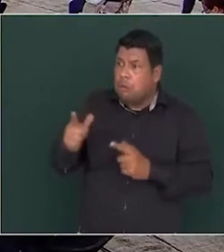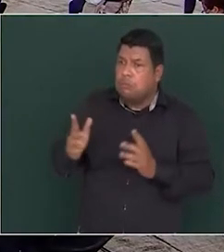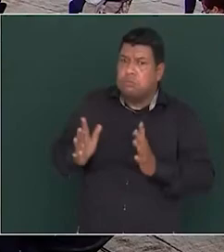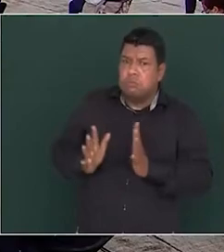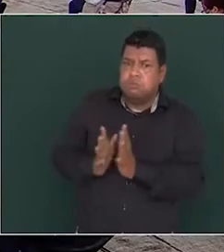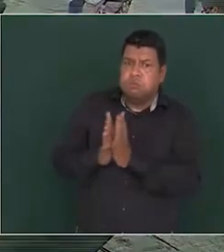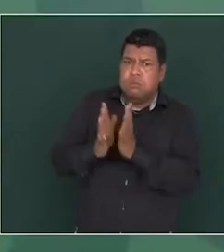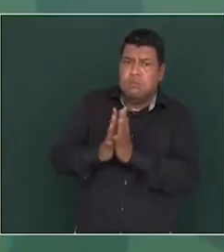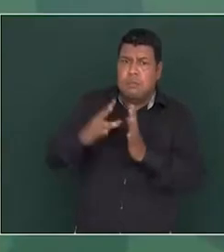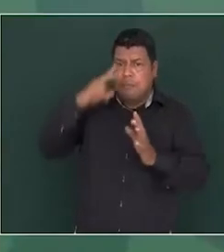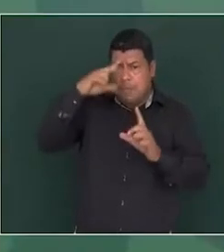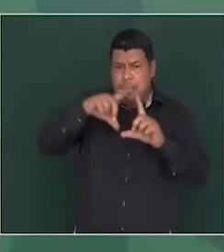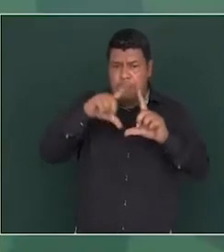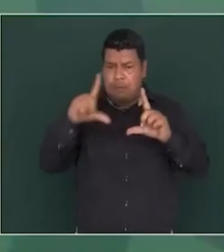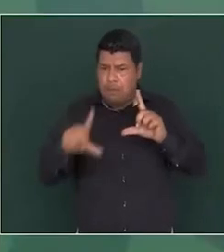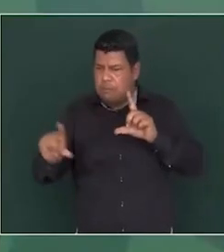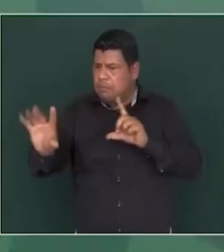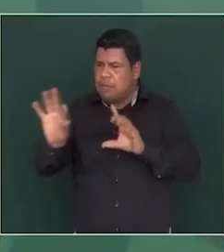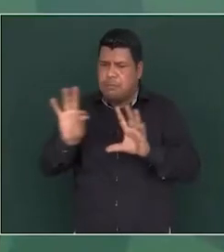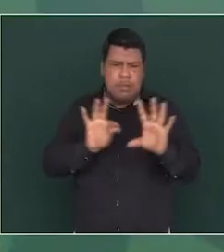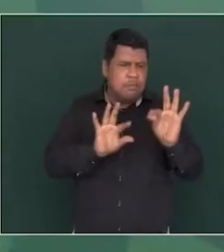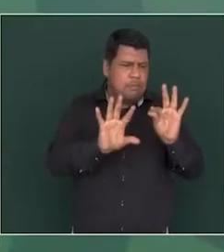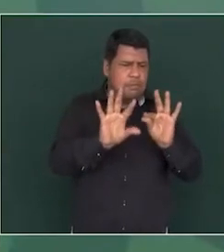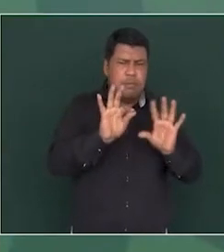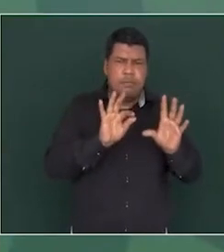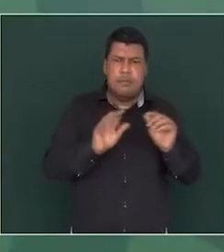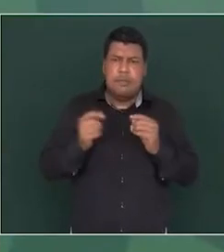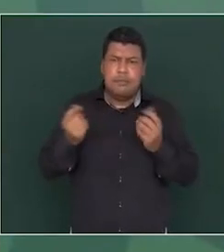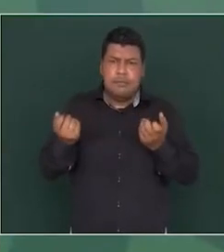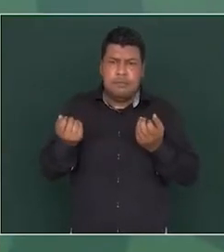van de toda la República, niños que